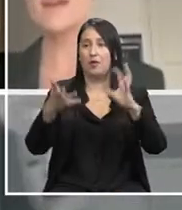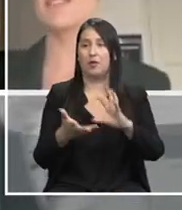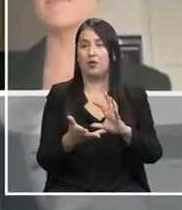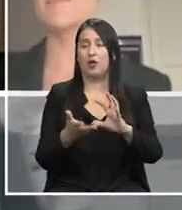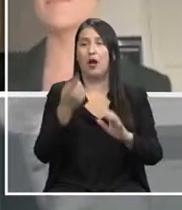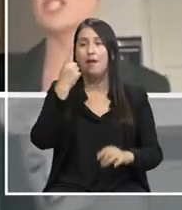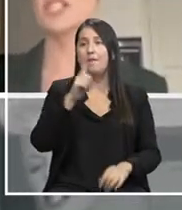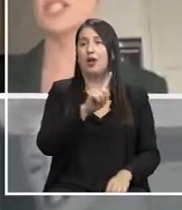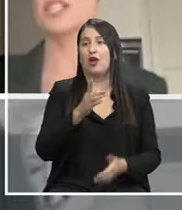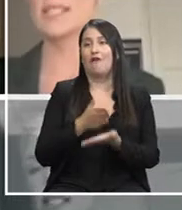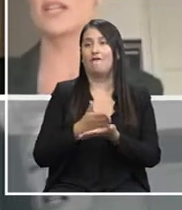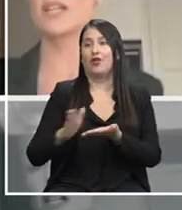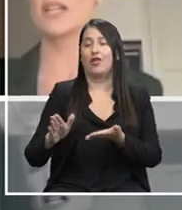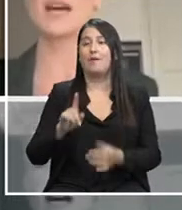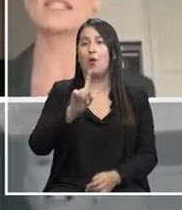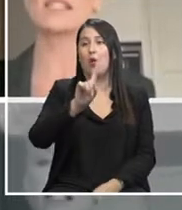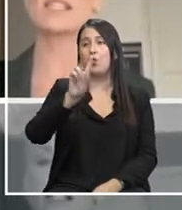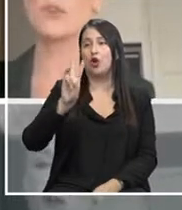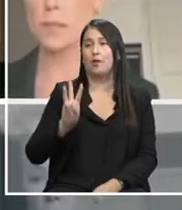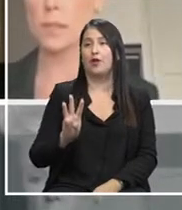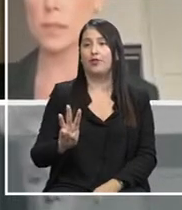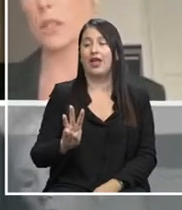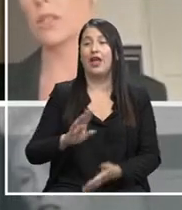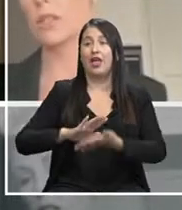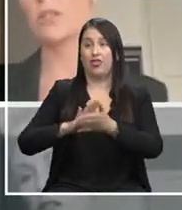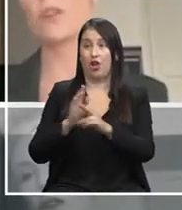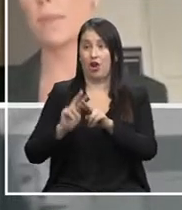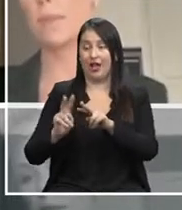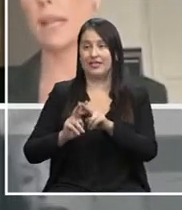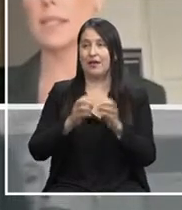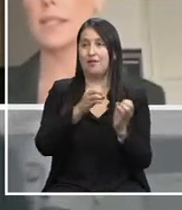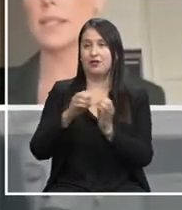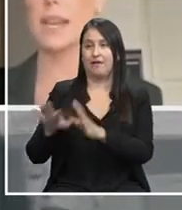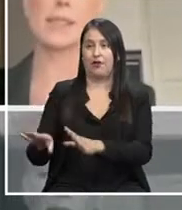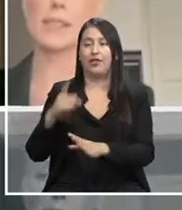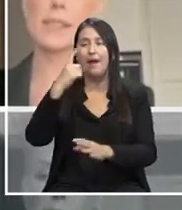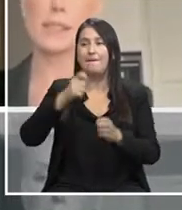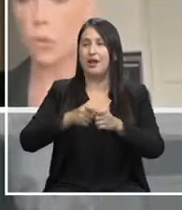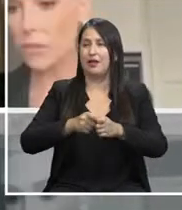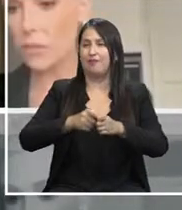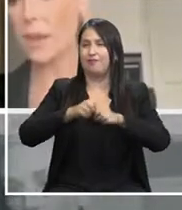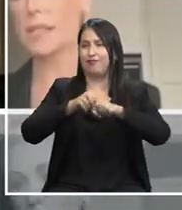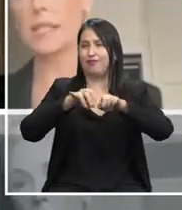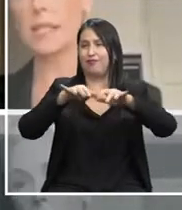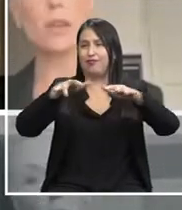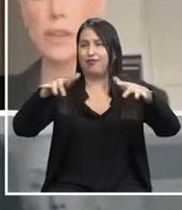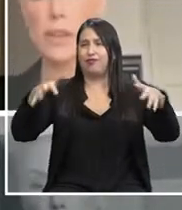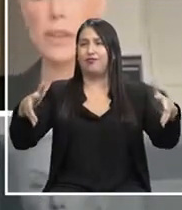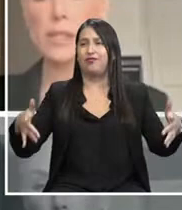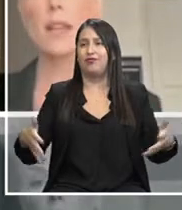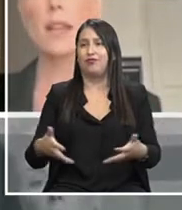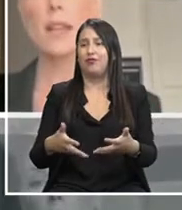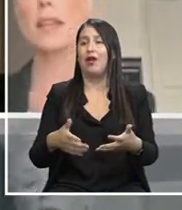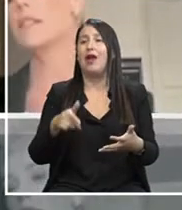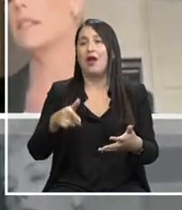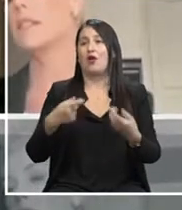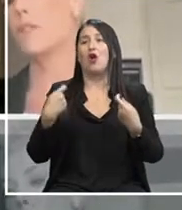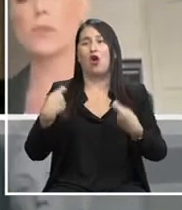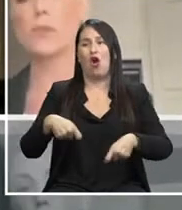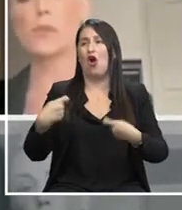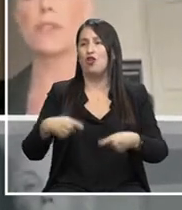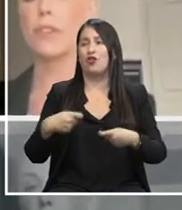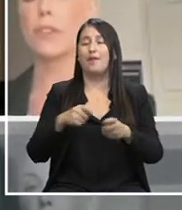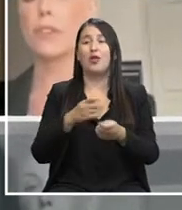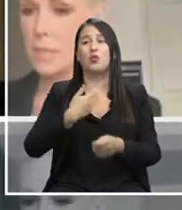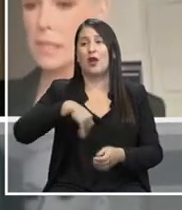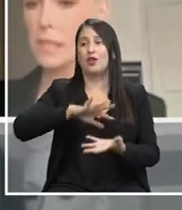perdamos un tercio de todo lo que producimos. Pero esta expansión masiva ha tenido un costo enorme para nuestro planeta y, por lo